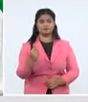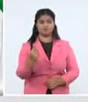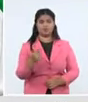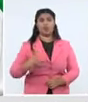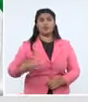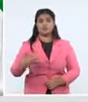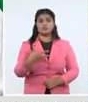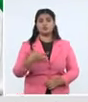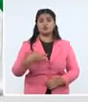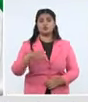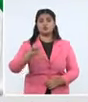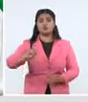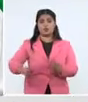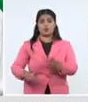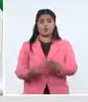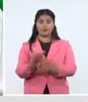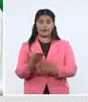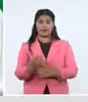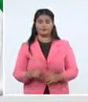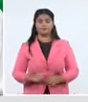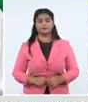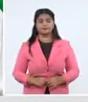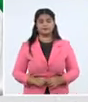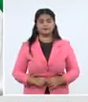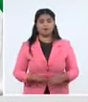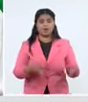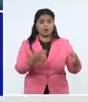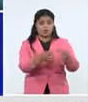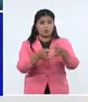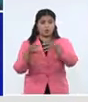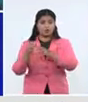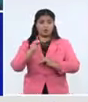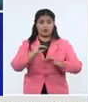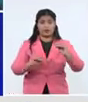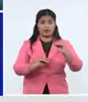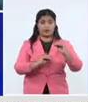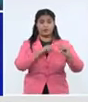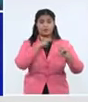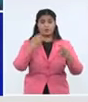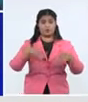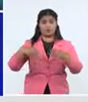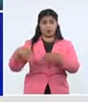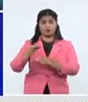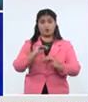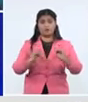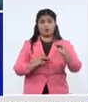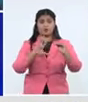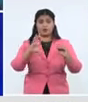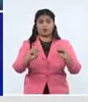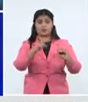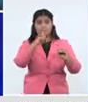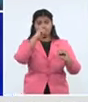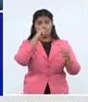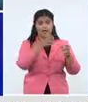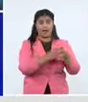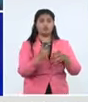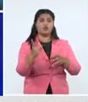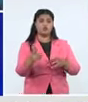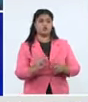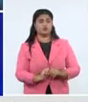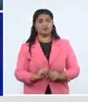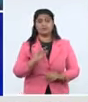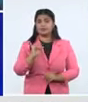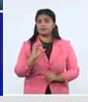Maya. De menos de 50 años 2 personas, entre 70 y 79,